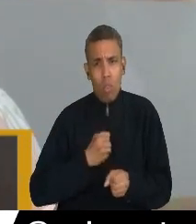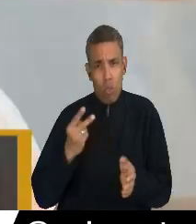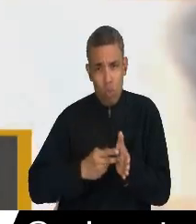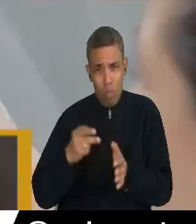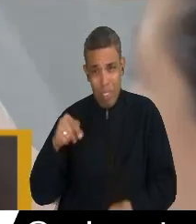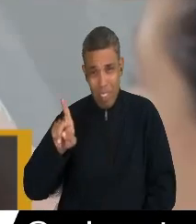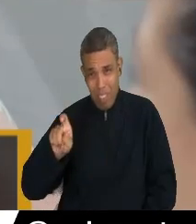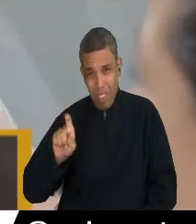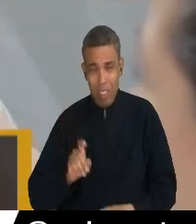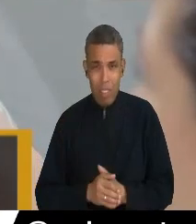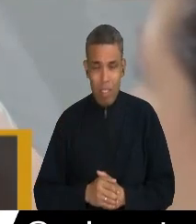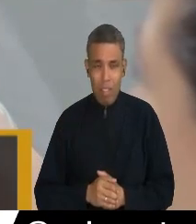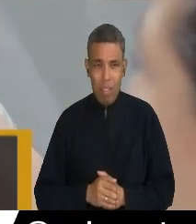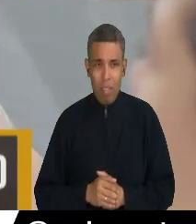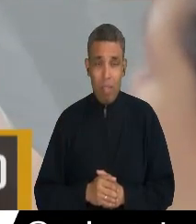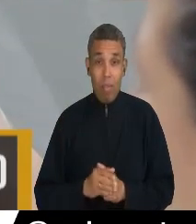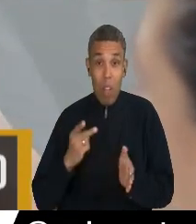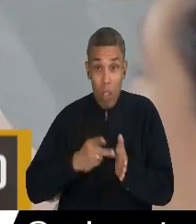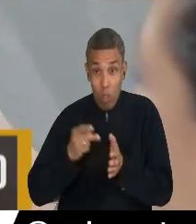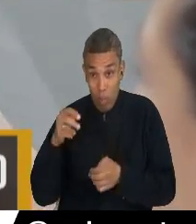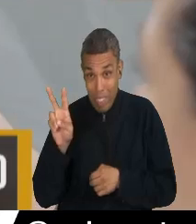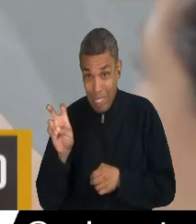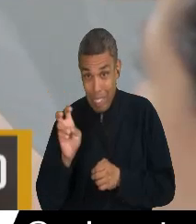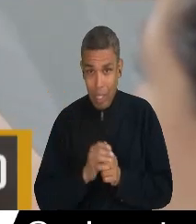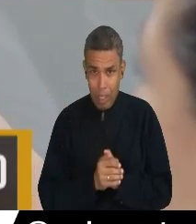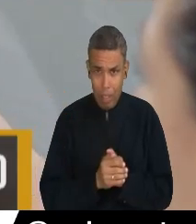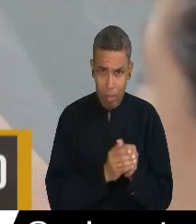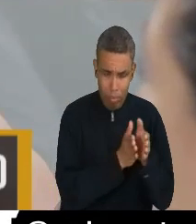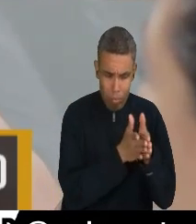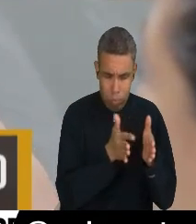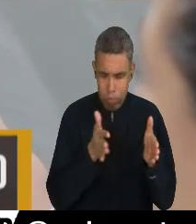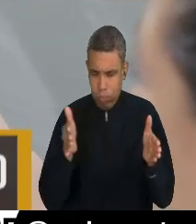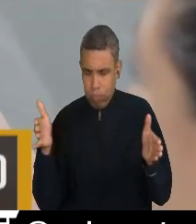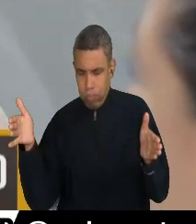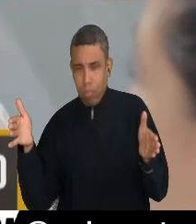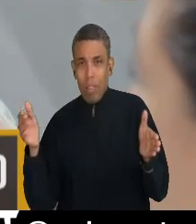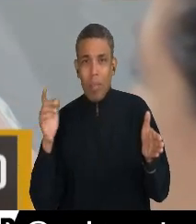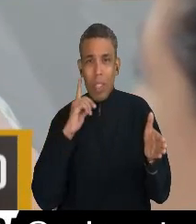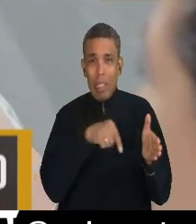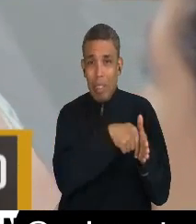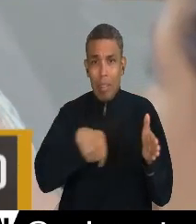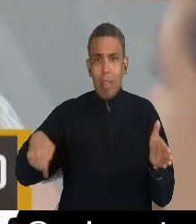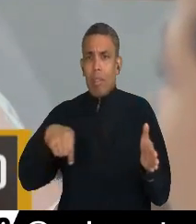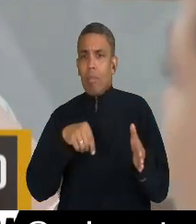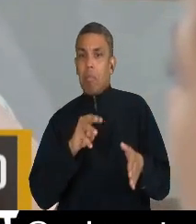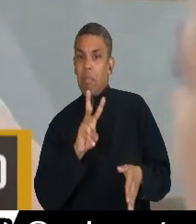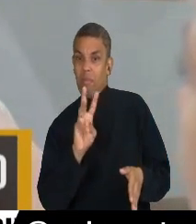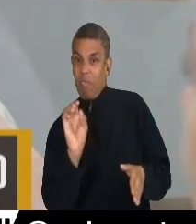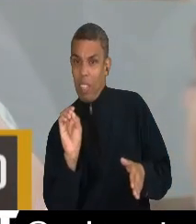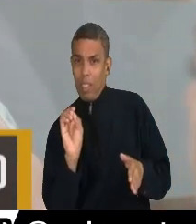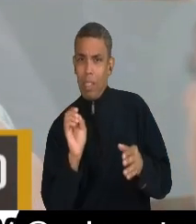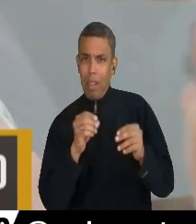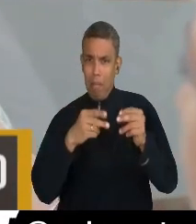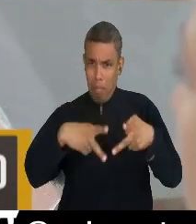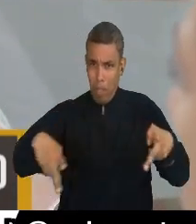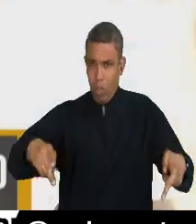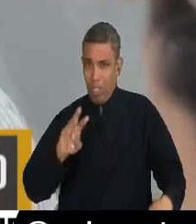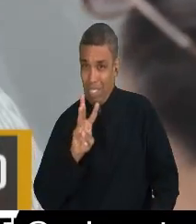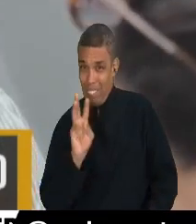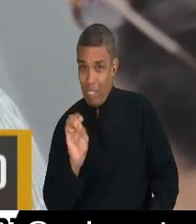ejemplo. Ahora, para el año 2017 hay registrados 30 intentos de suicidio. Digamos que el comportamiento es